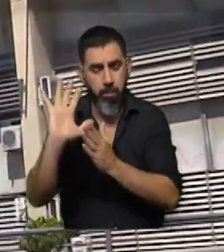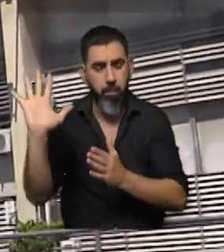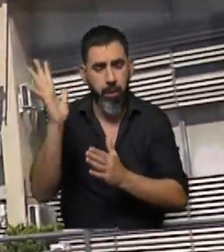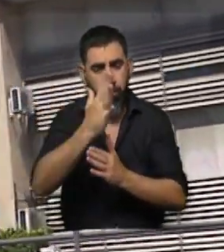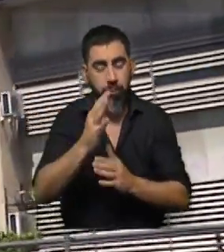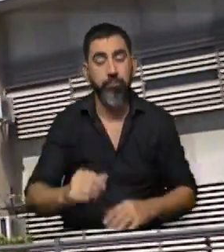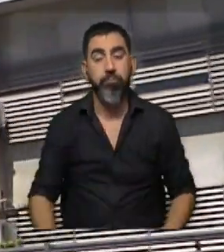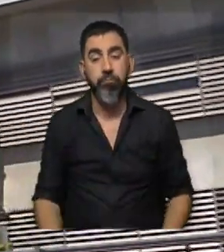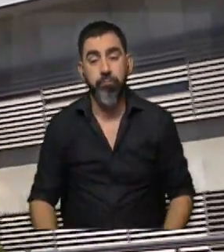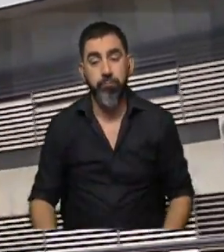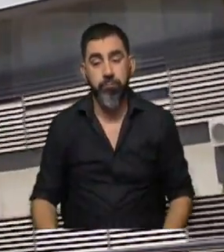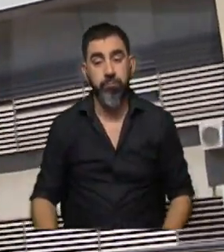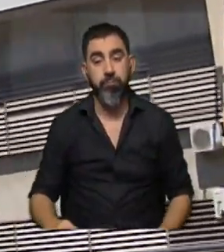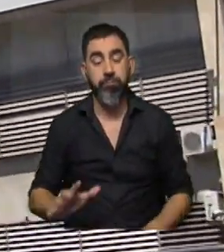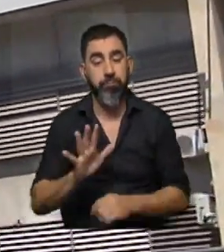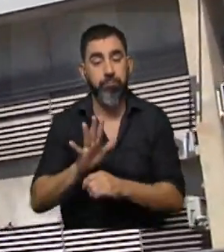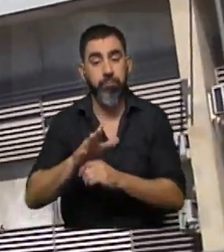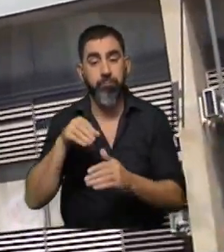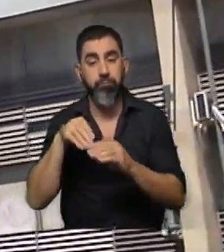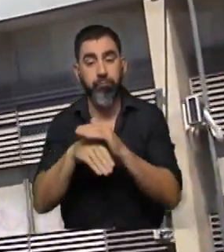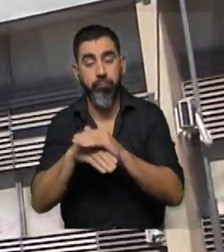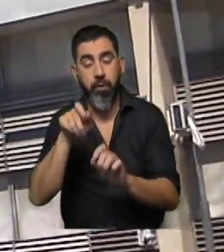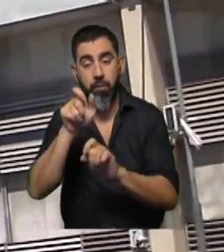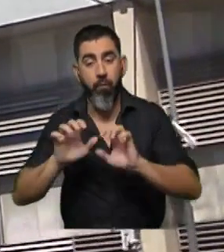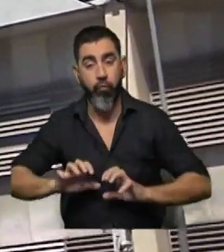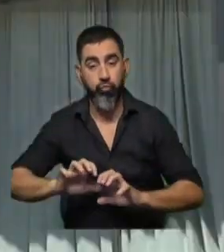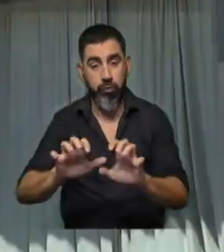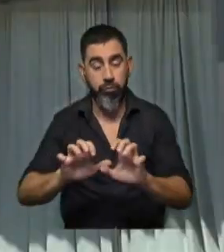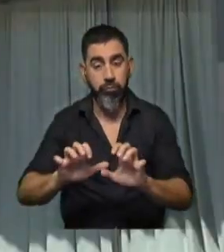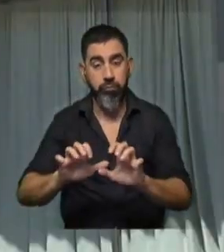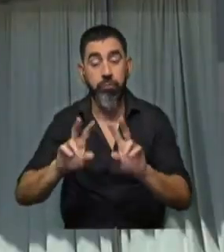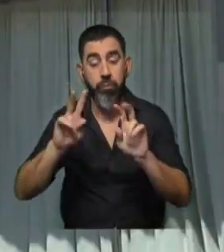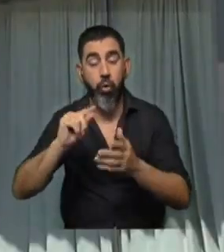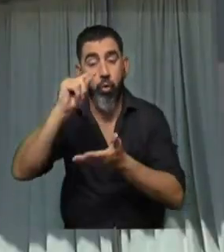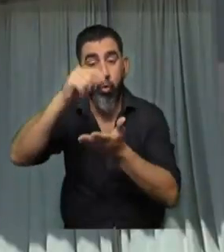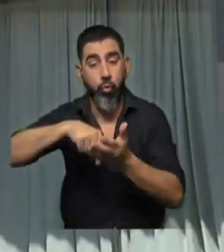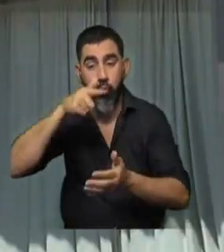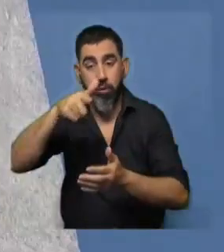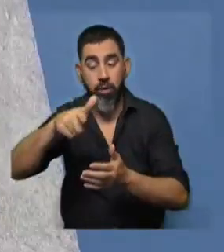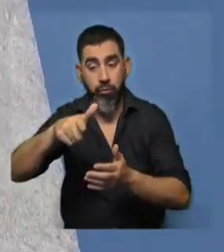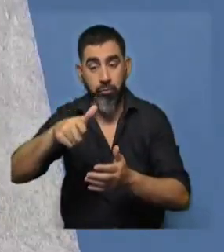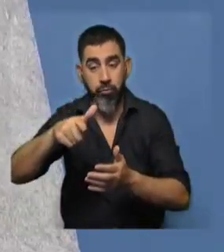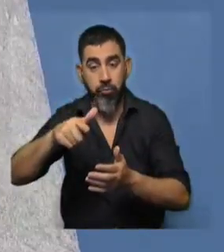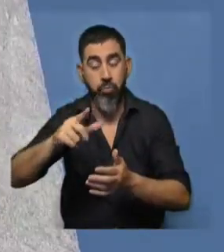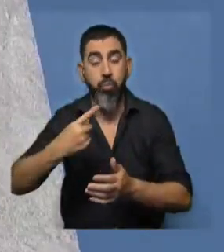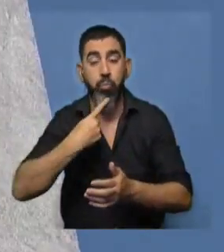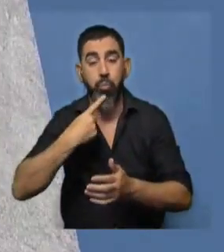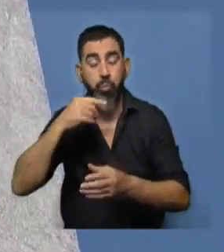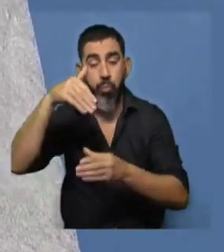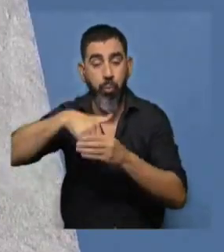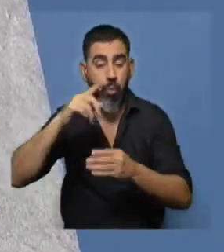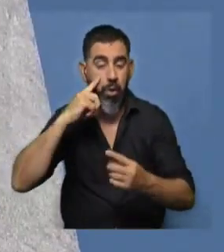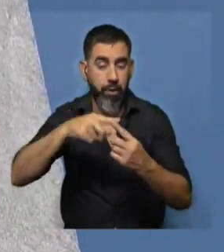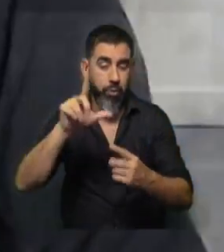y ha sido como una vía oblicua para el ingreso de personal sobre todo personal contratado con ribetes políticos electorales